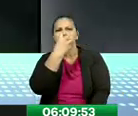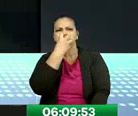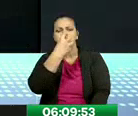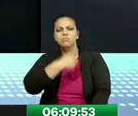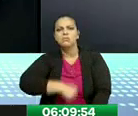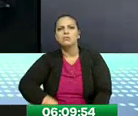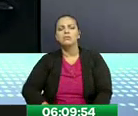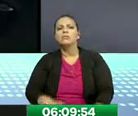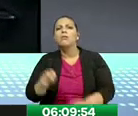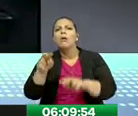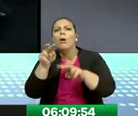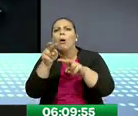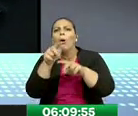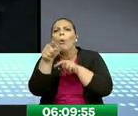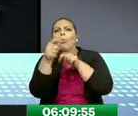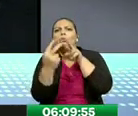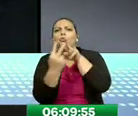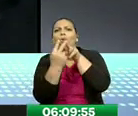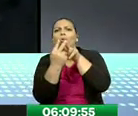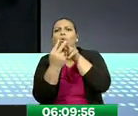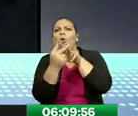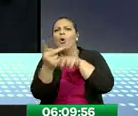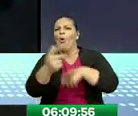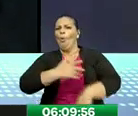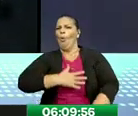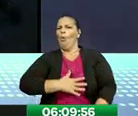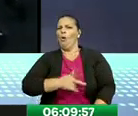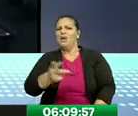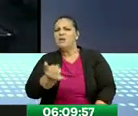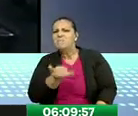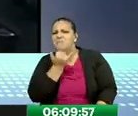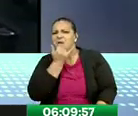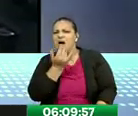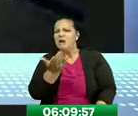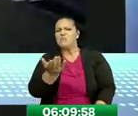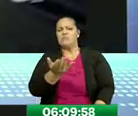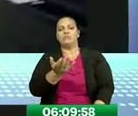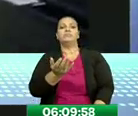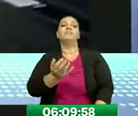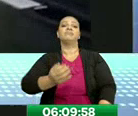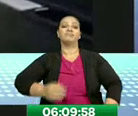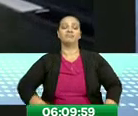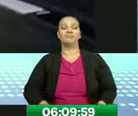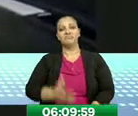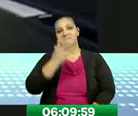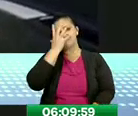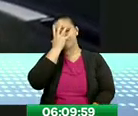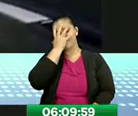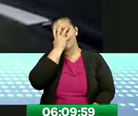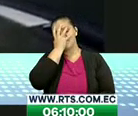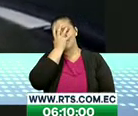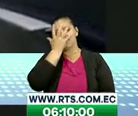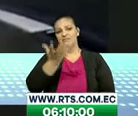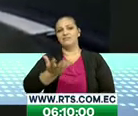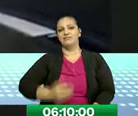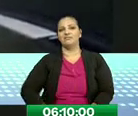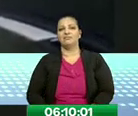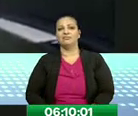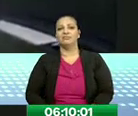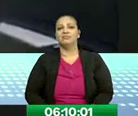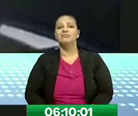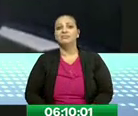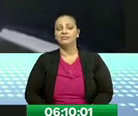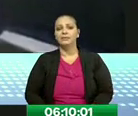gente. Esperemos que no vamos a tirarle más candela al fuego. Esperemos que las autoridades tomen las medidas